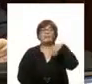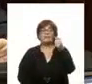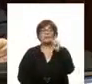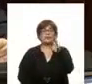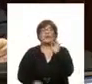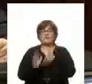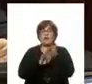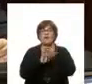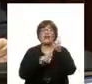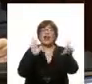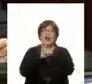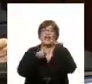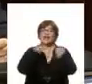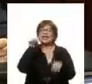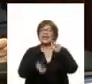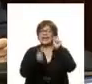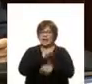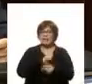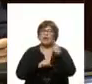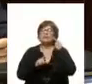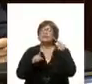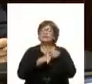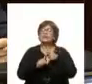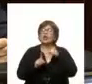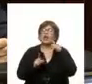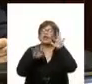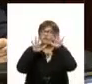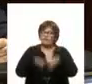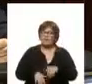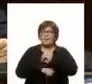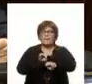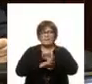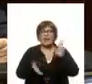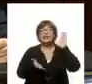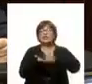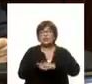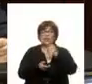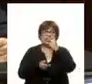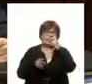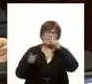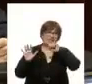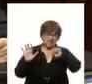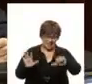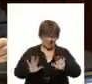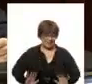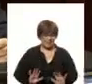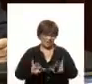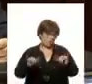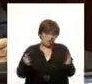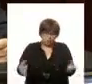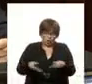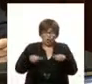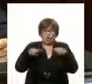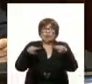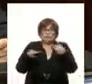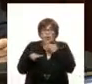reformar la ley electoral a cambio de no publicar un informe negativo sobre las elecciones de 2016 que había preparado Almagro y que